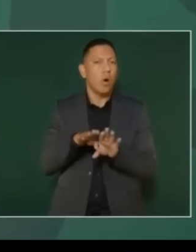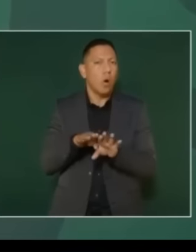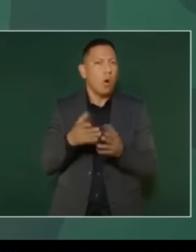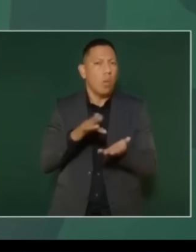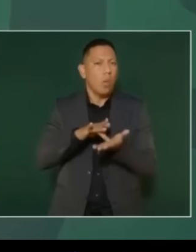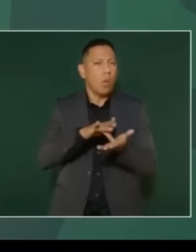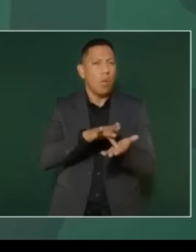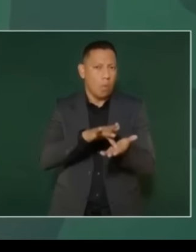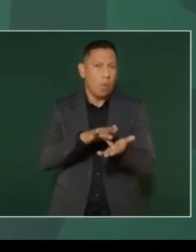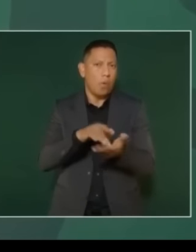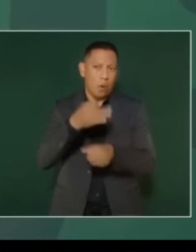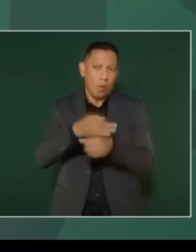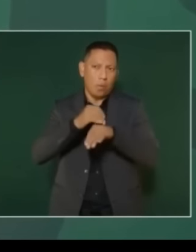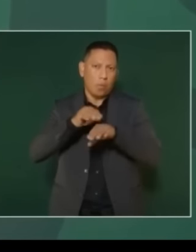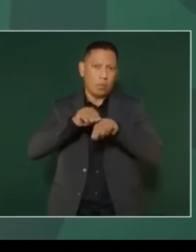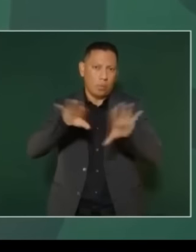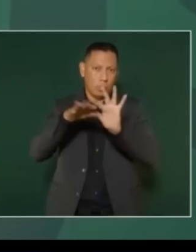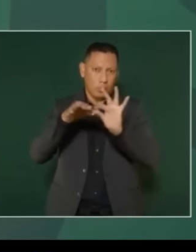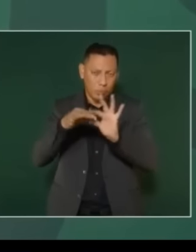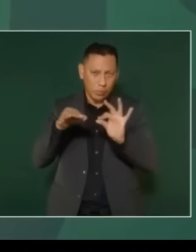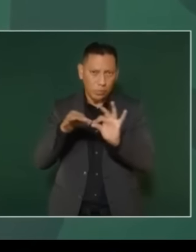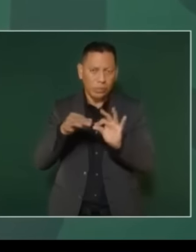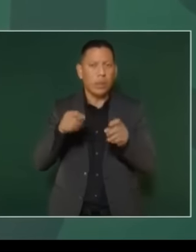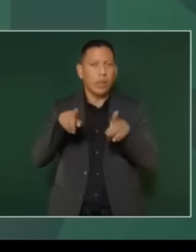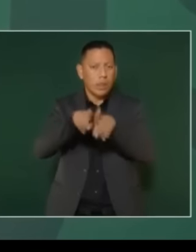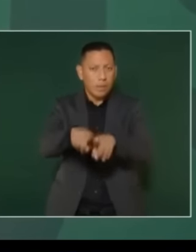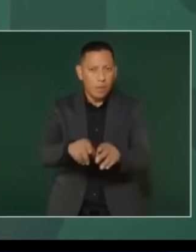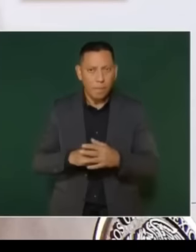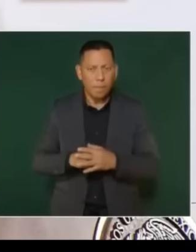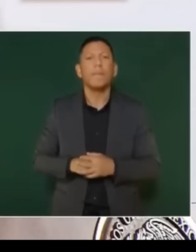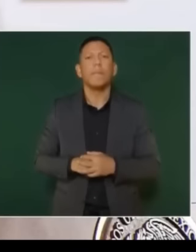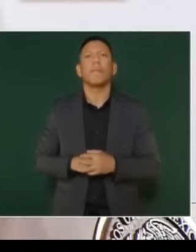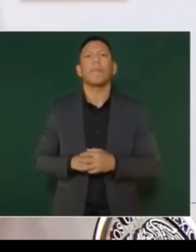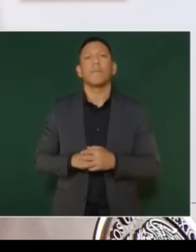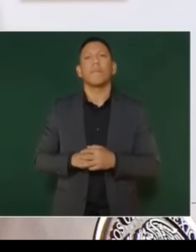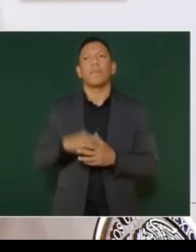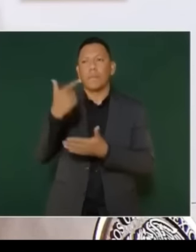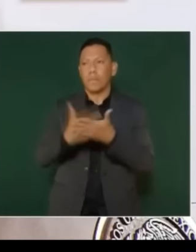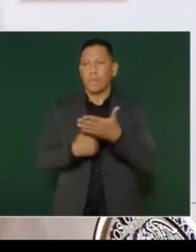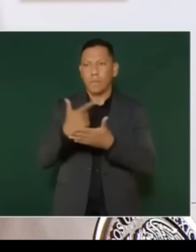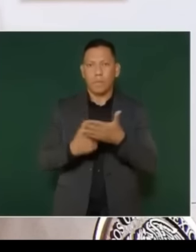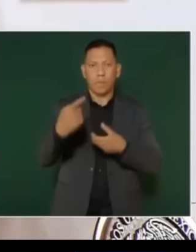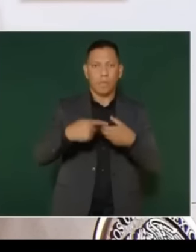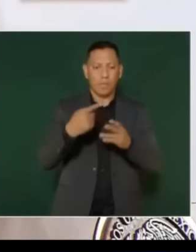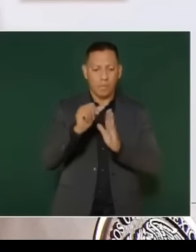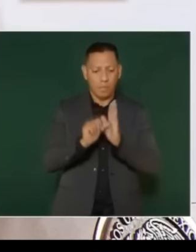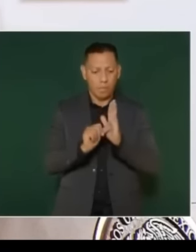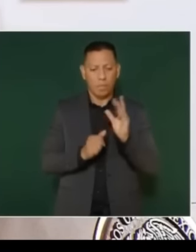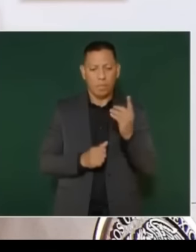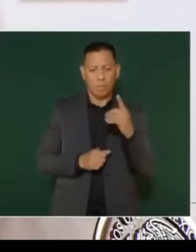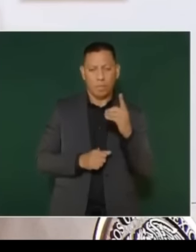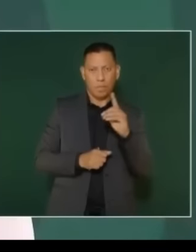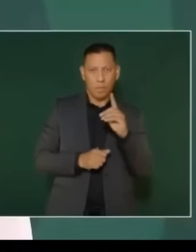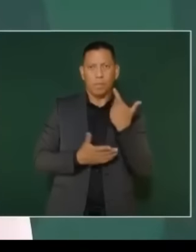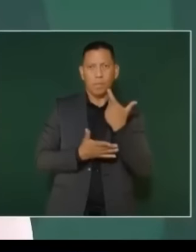través de este medio. Y también a quienes se registraron en diciembre, les vamos